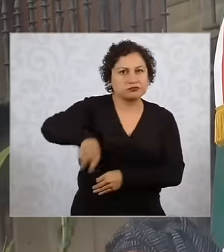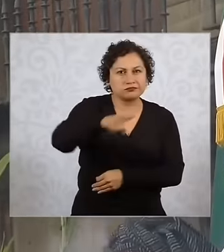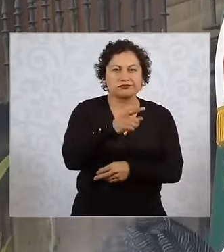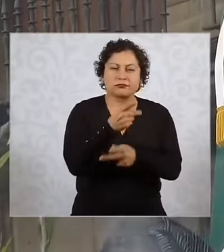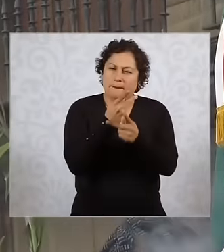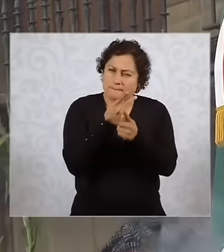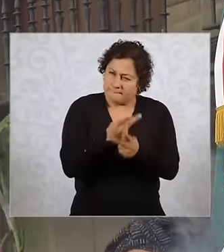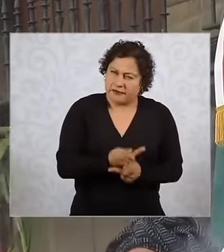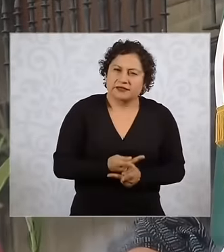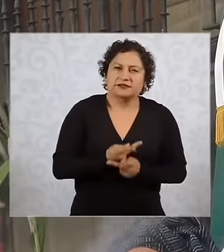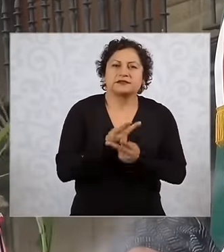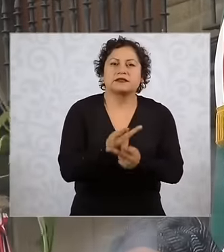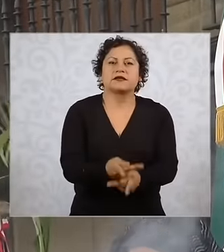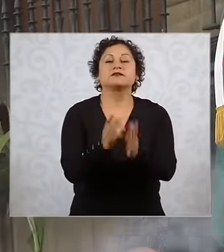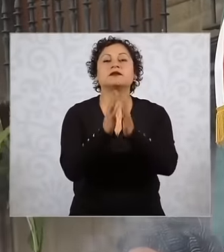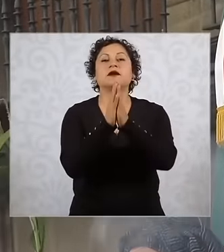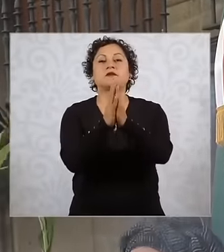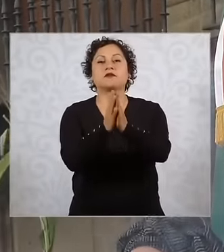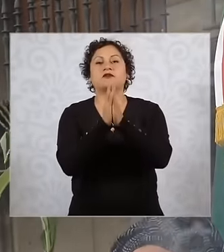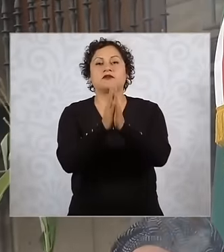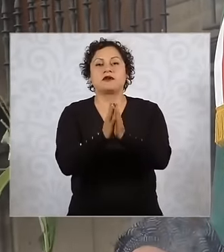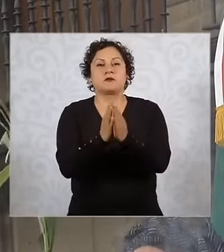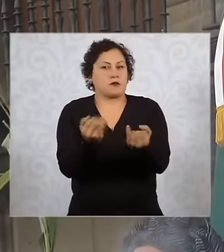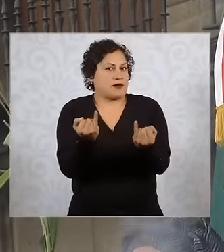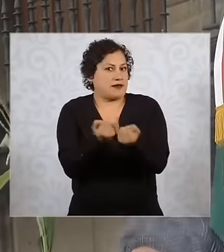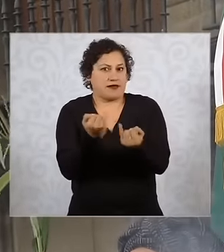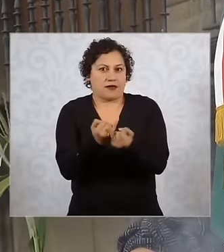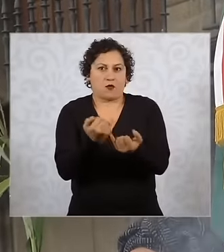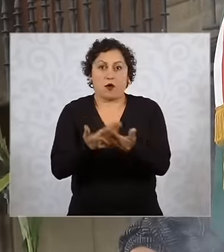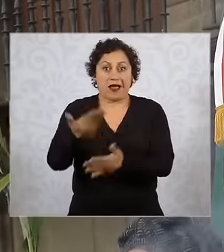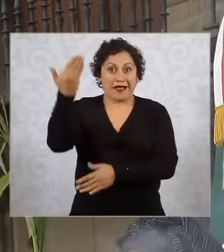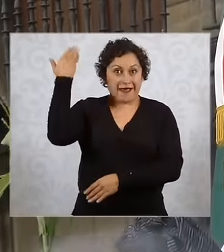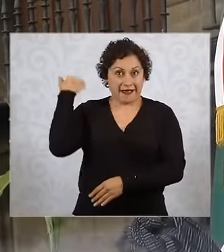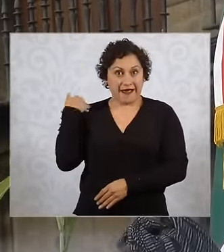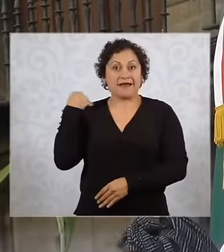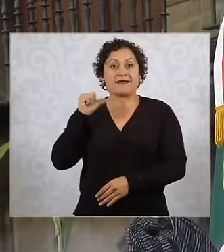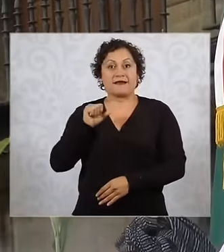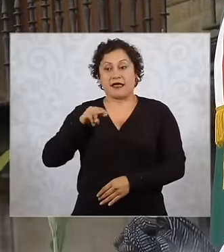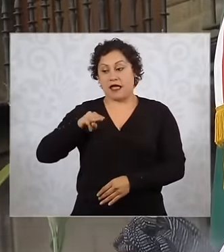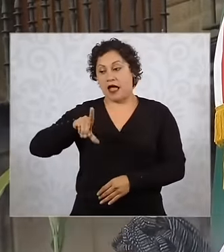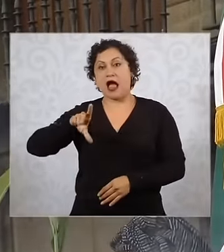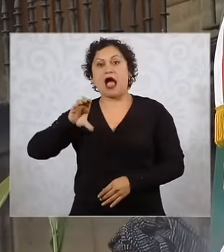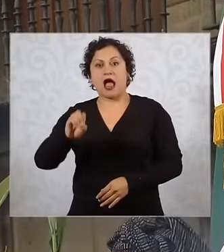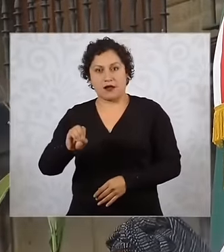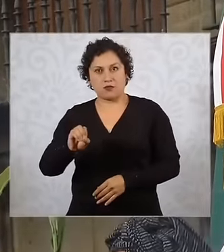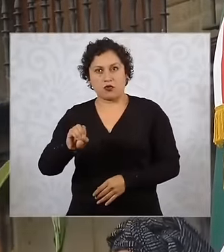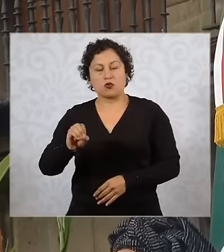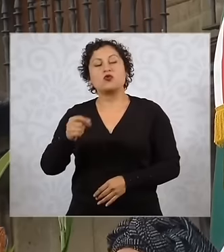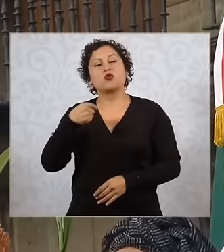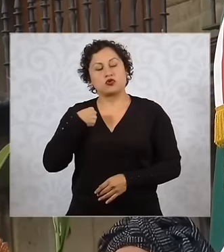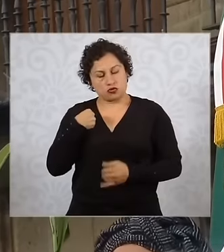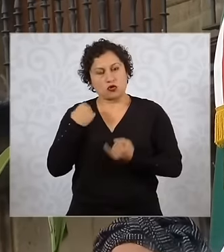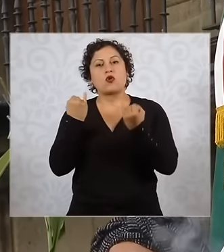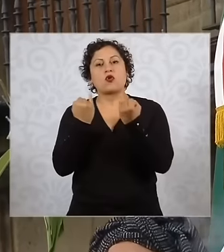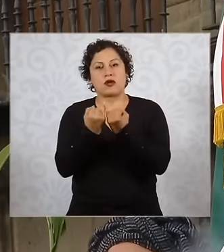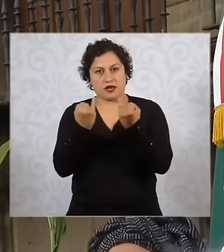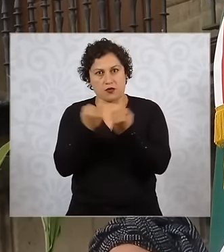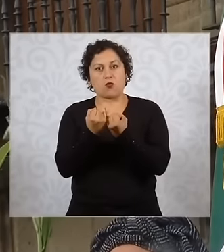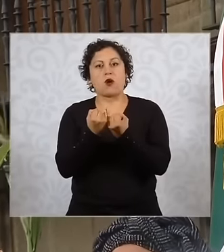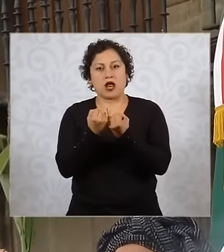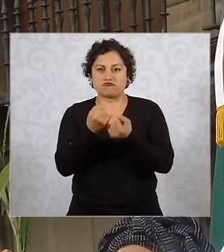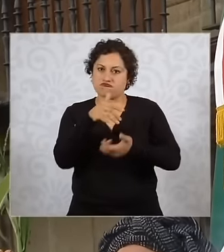lo hizo Andrés Manuel López Obrador, quiero hacer con ustedes los 100